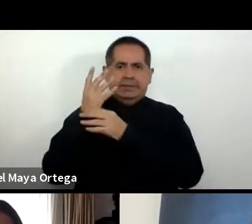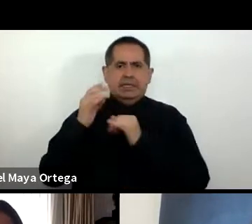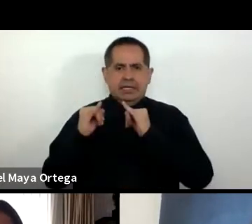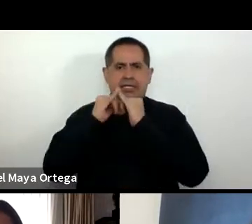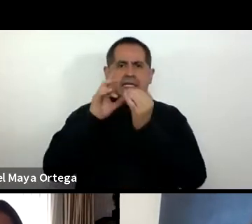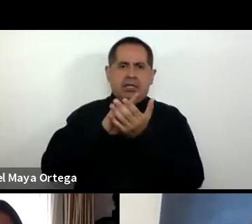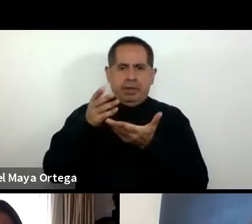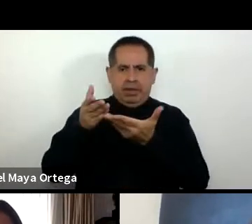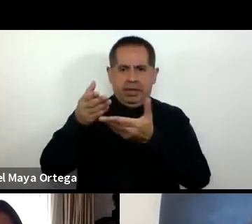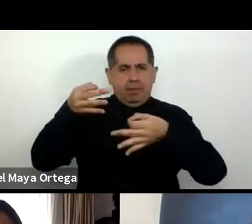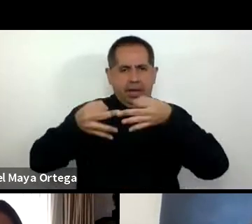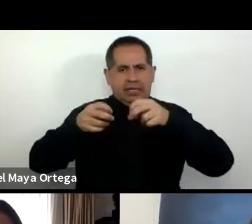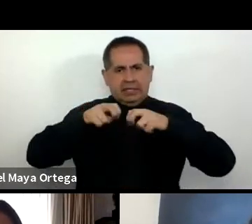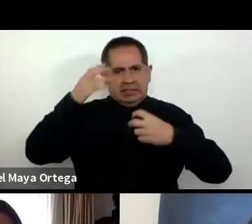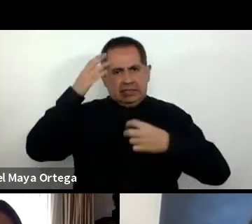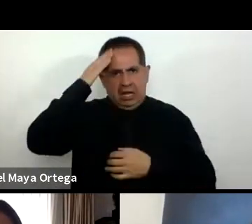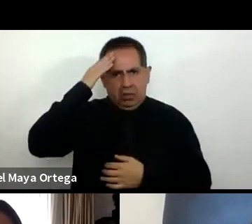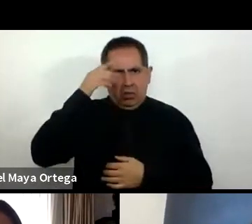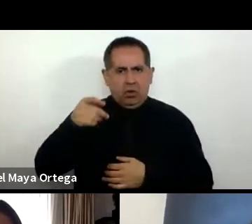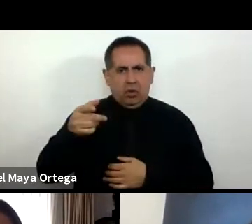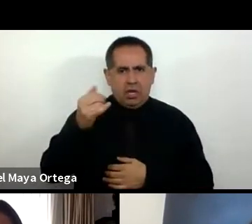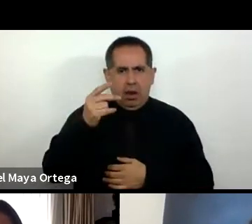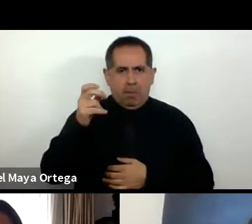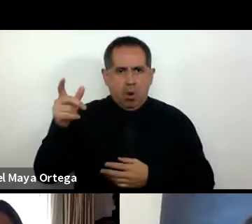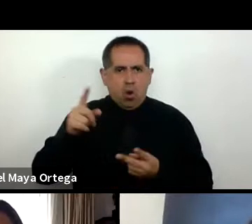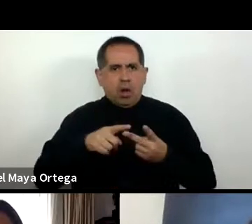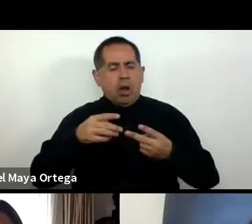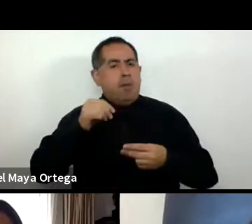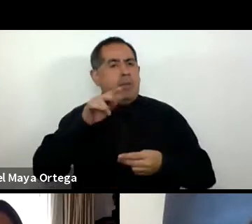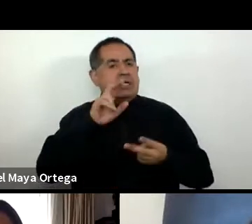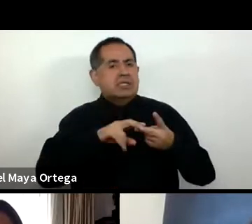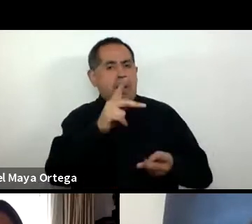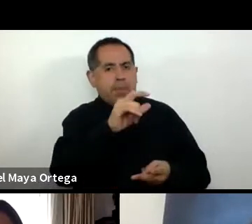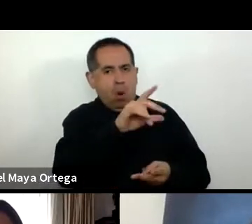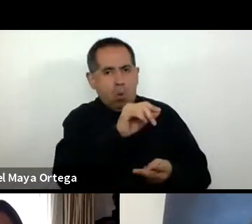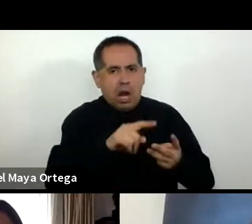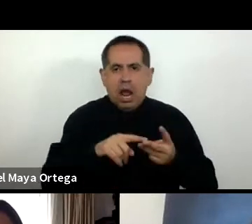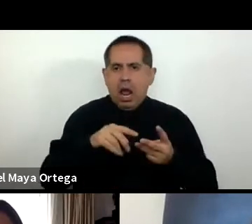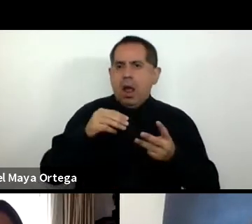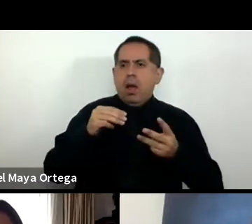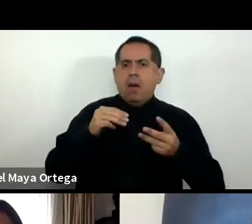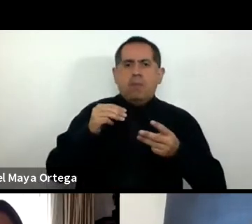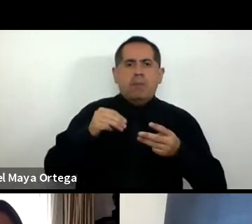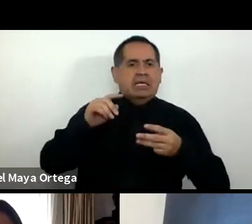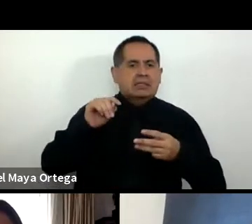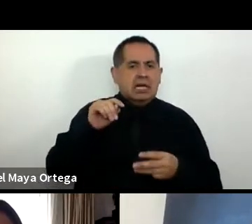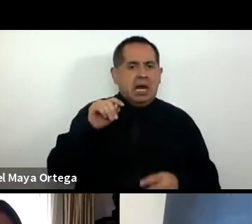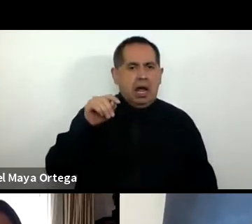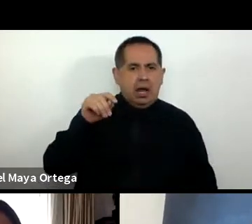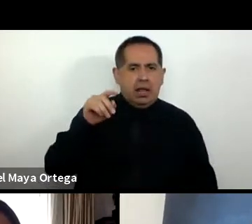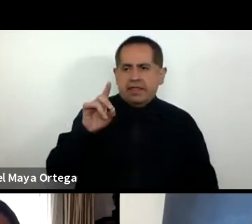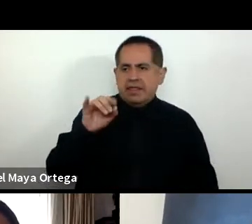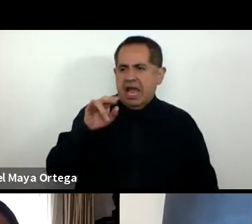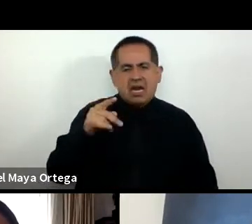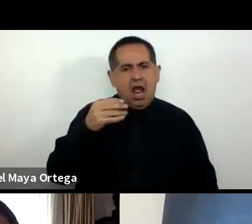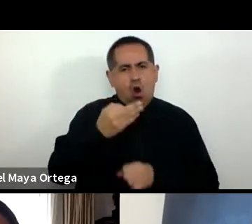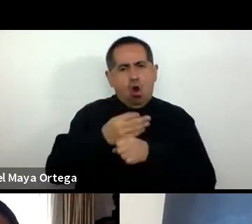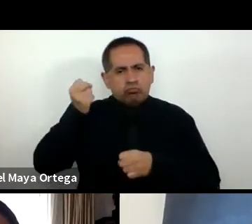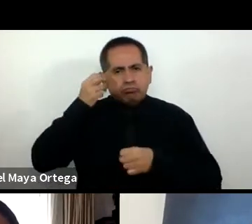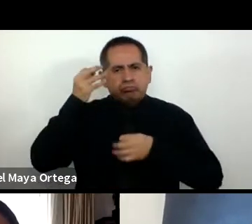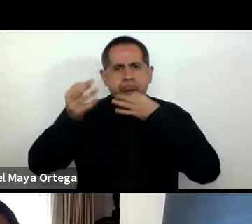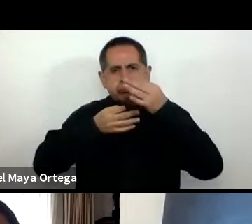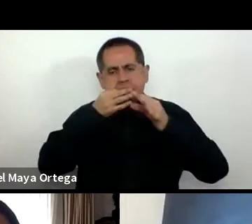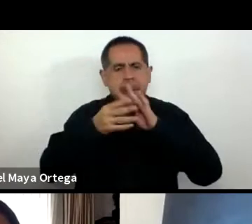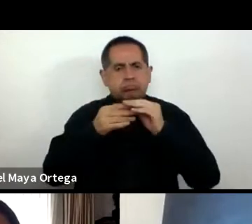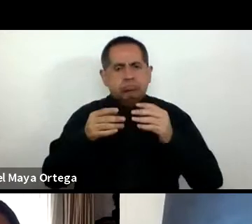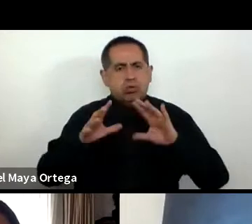al magistrado, a la maestra Paula, a la maestra Diana, por sus aportaciones el día de hoy en esta mesa.